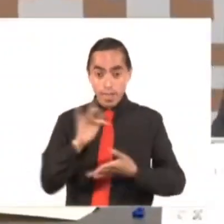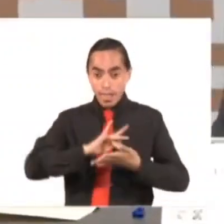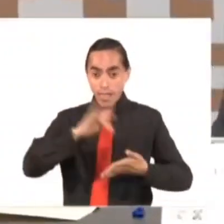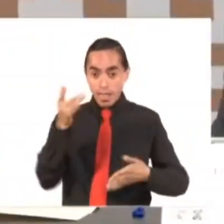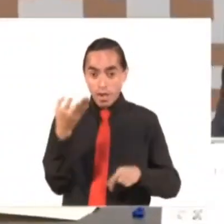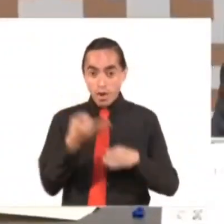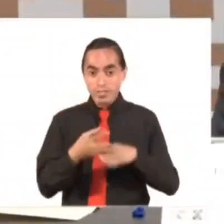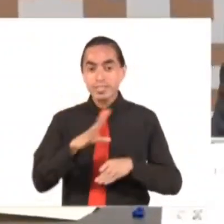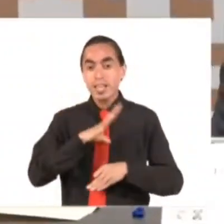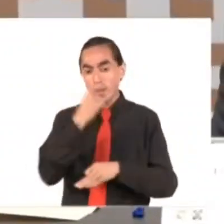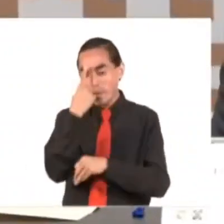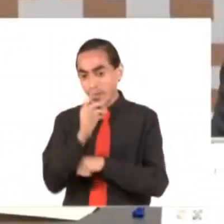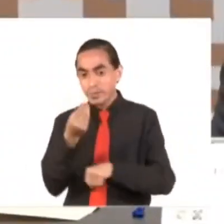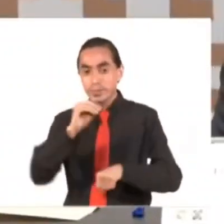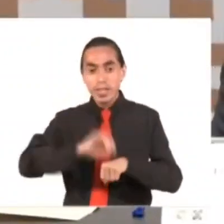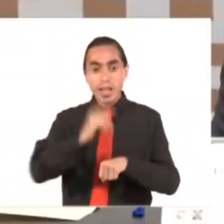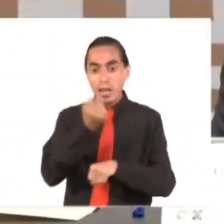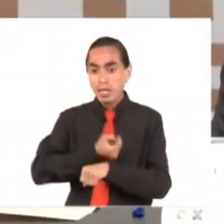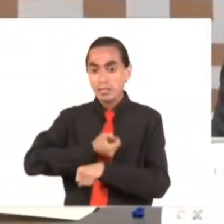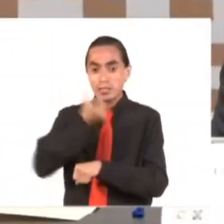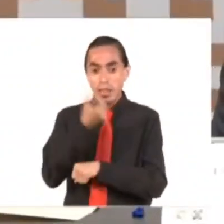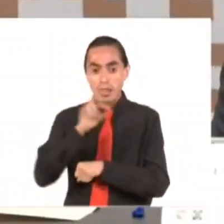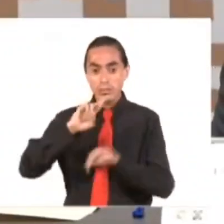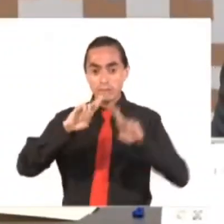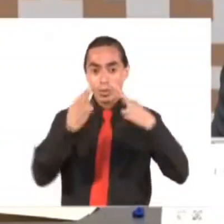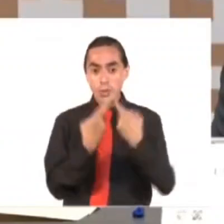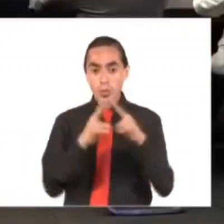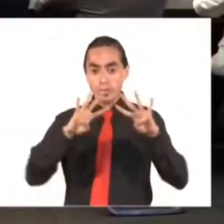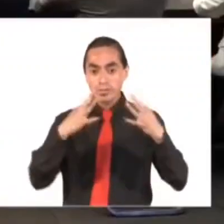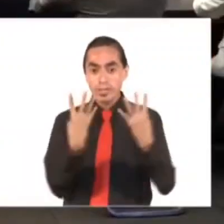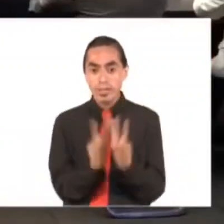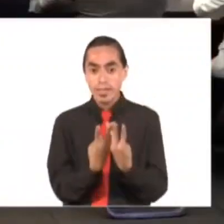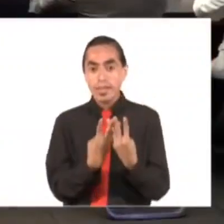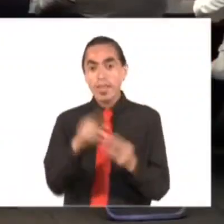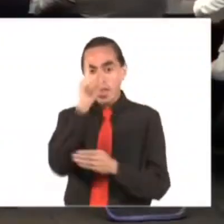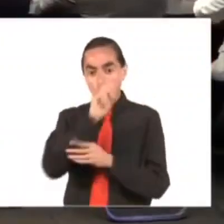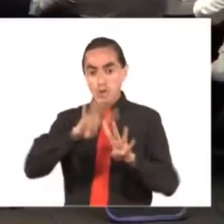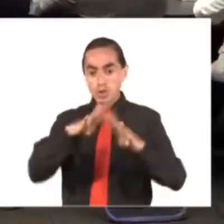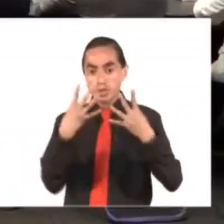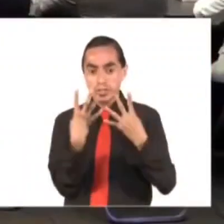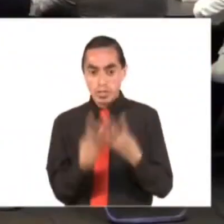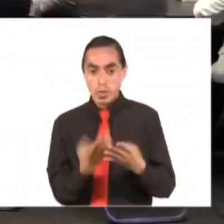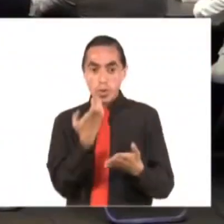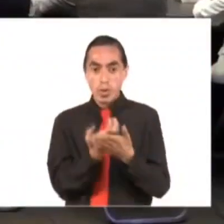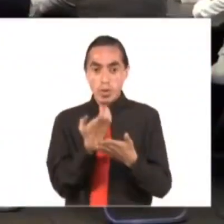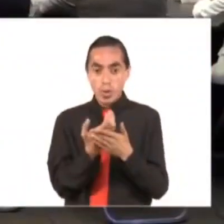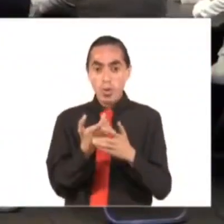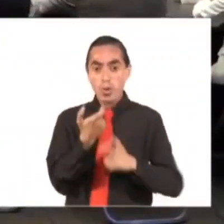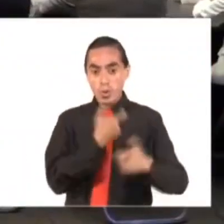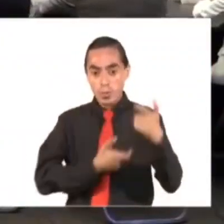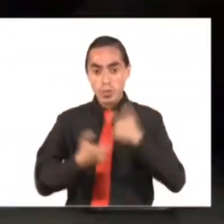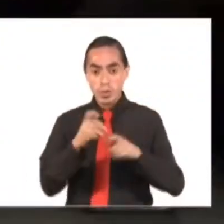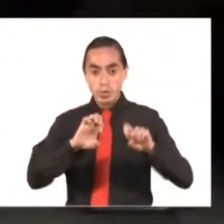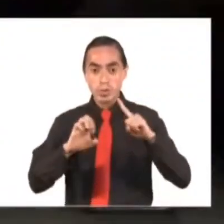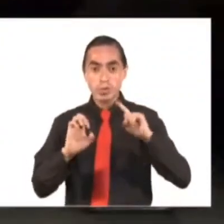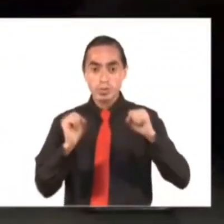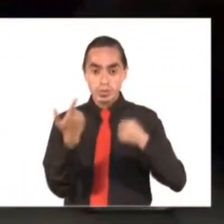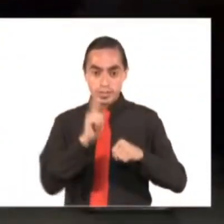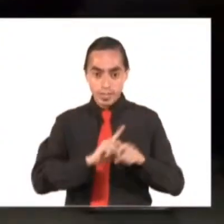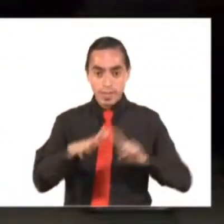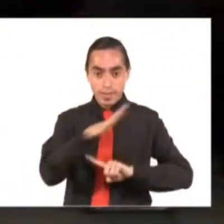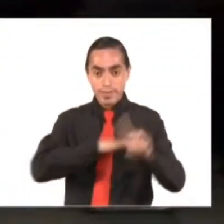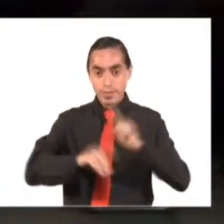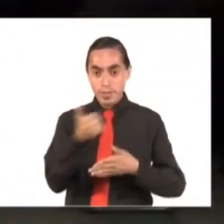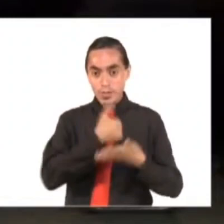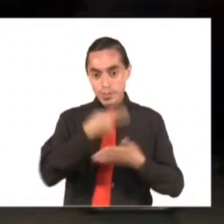de instalación y primera sesión ordinaria del Consejo Económico, Social y Ambiental de la Ciudad de México. Saludo y agradezco la presencia